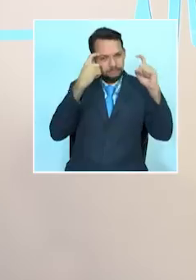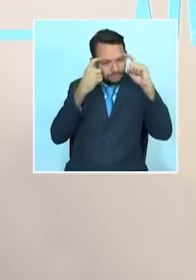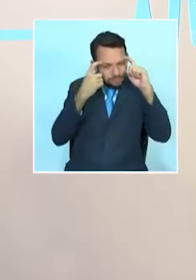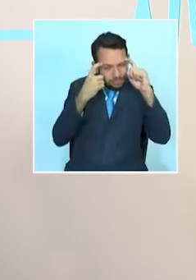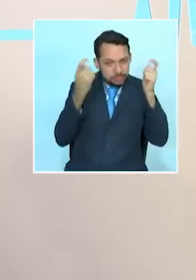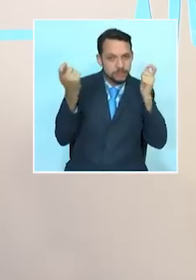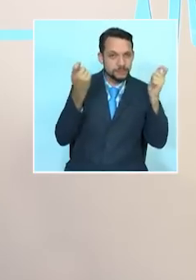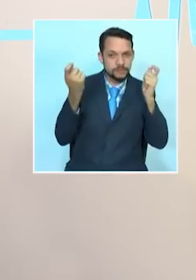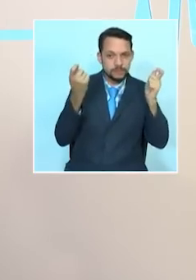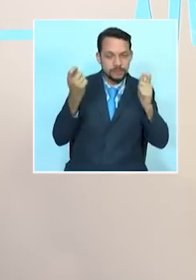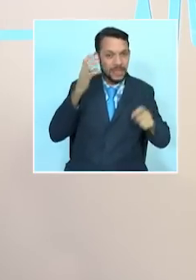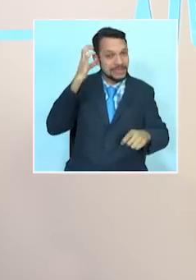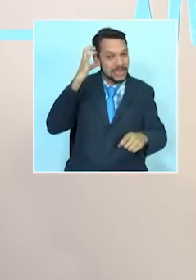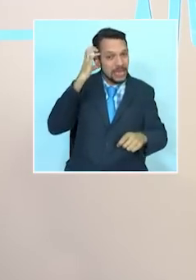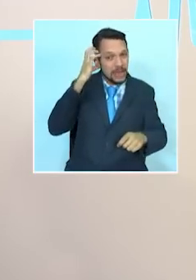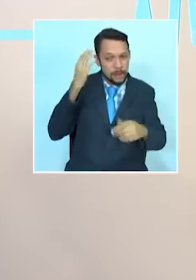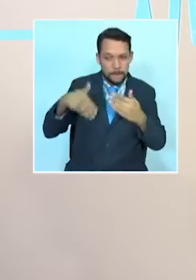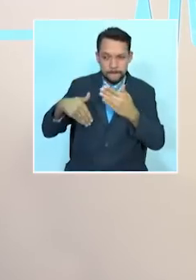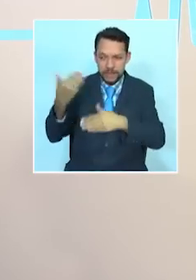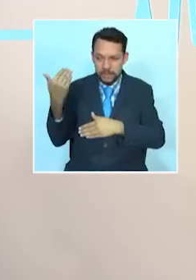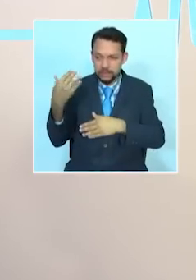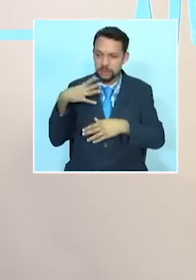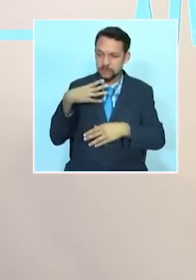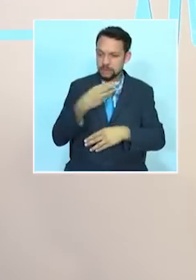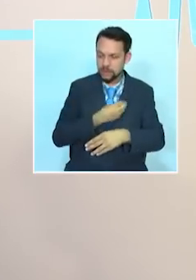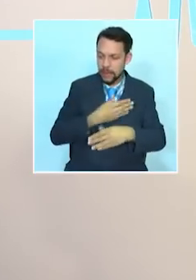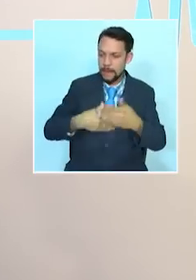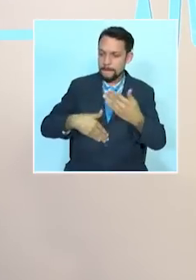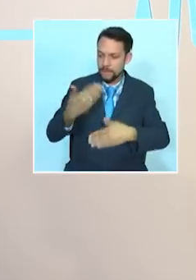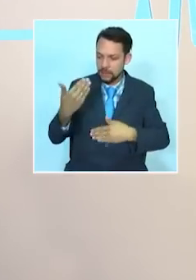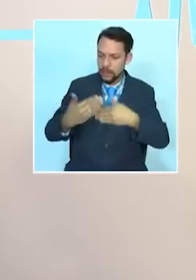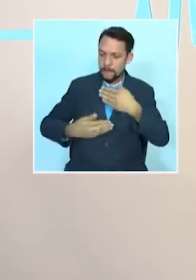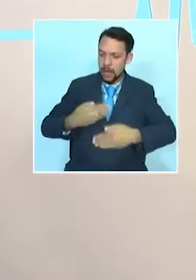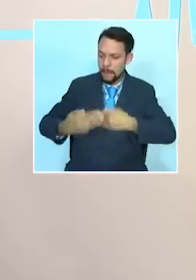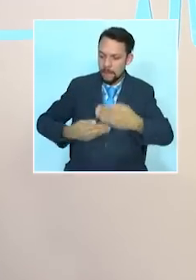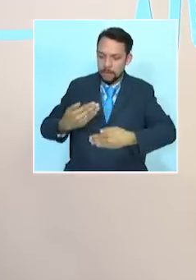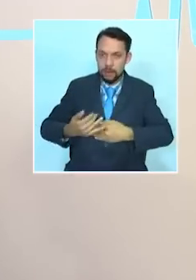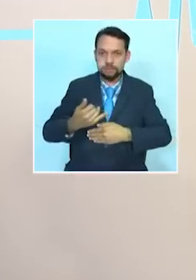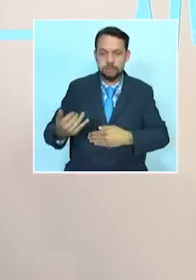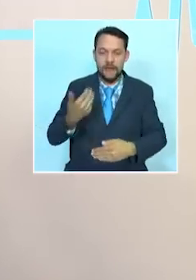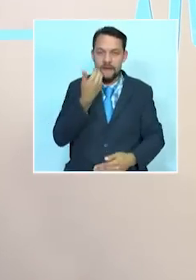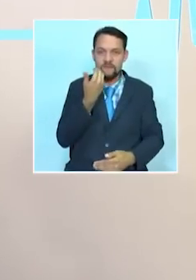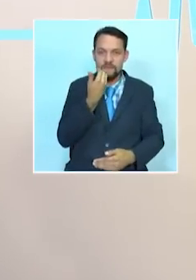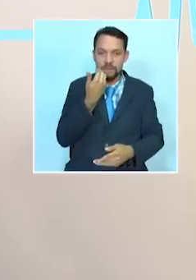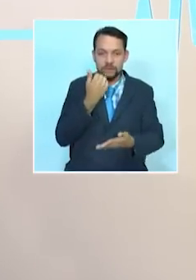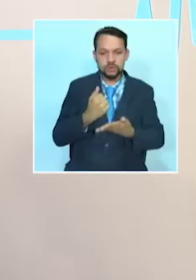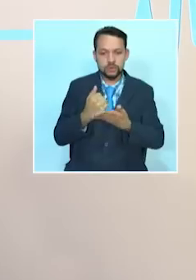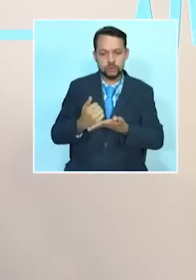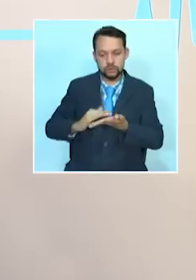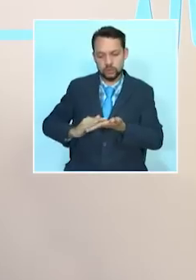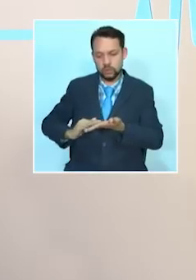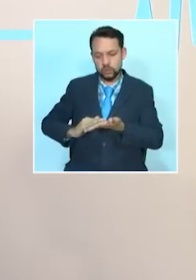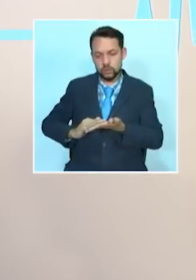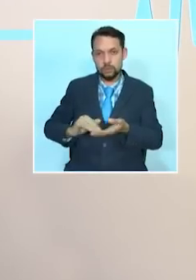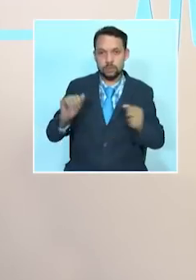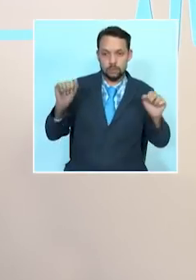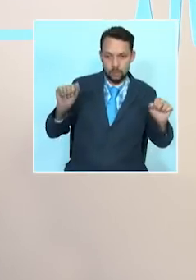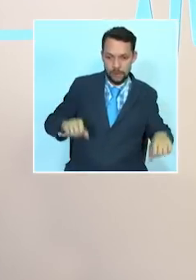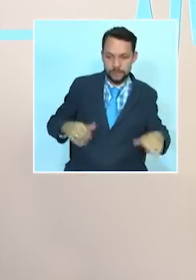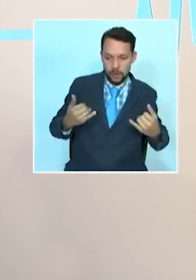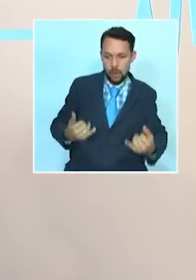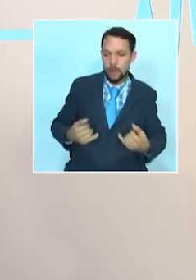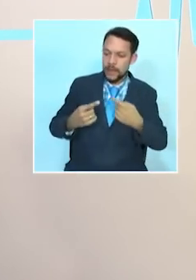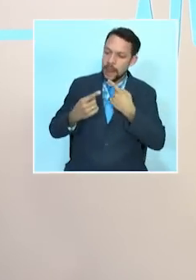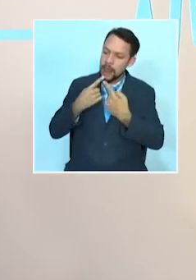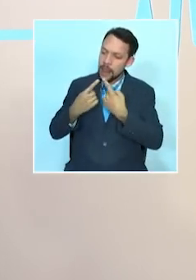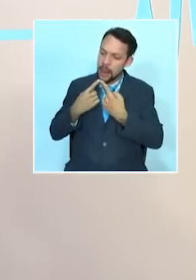desde el cerebro y cómo nosotros empezamos desde í a producir enfermedad especialmente hoy hablaba con una paciente de eso y yo le